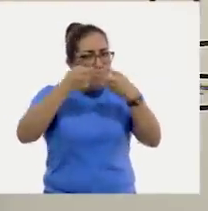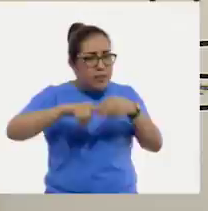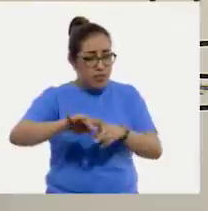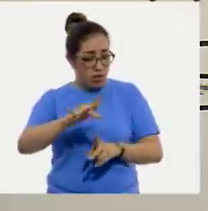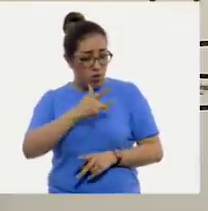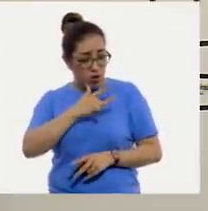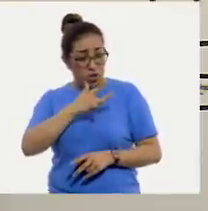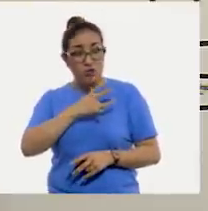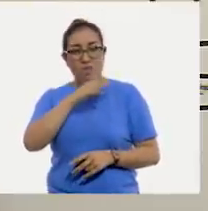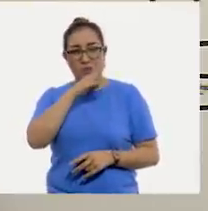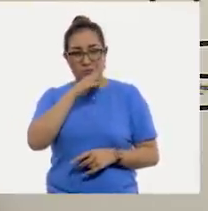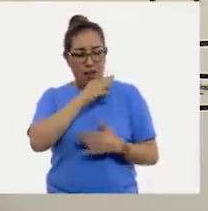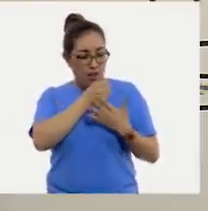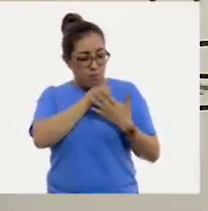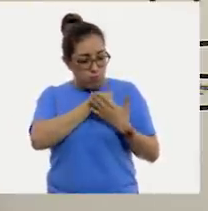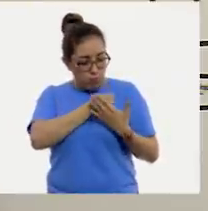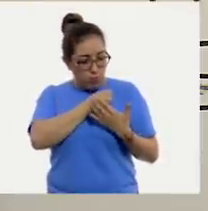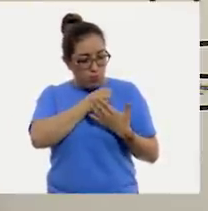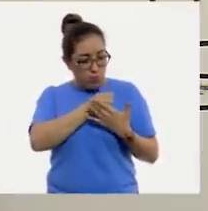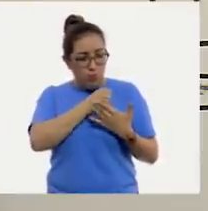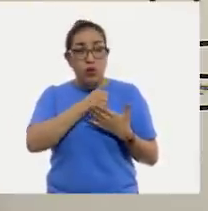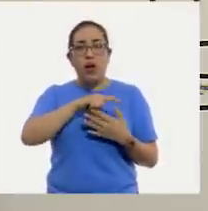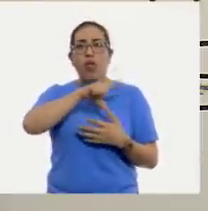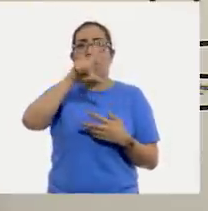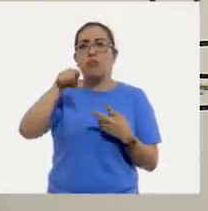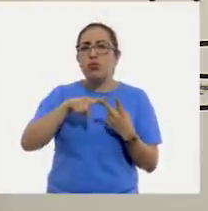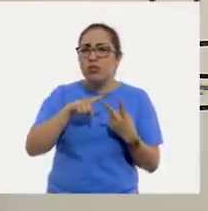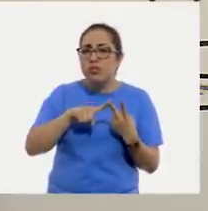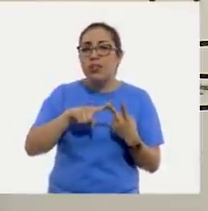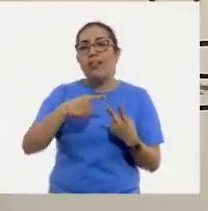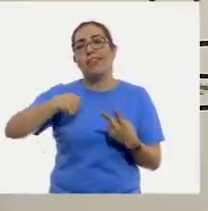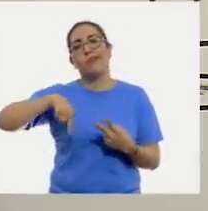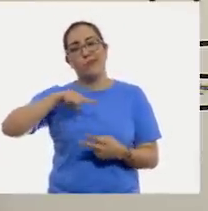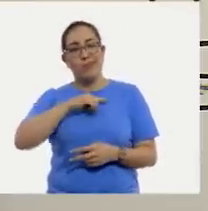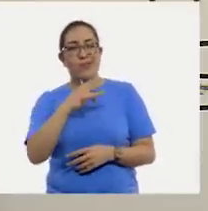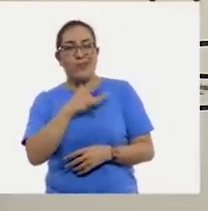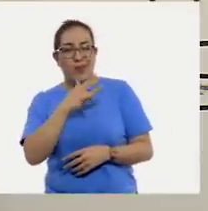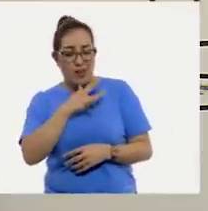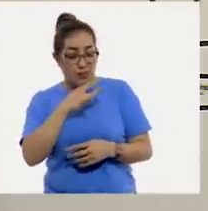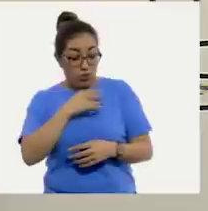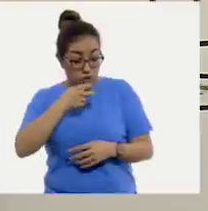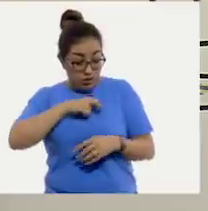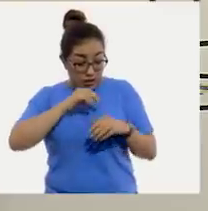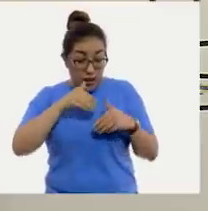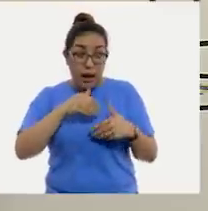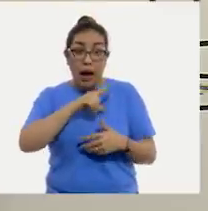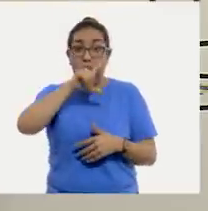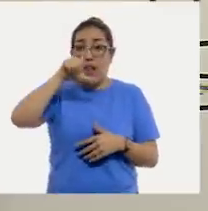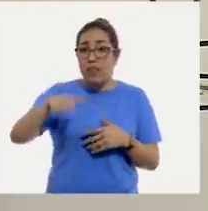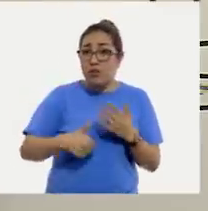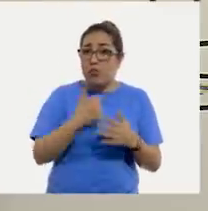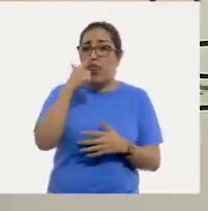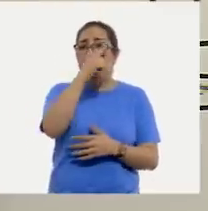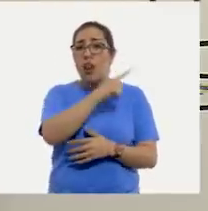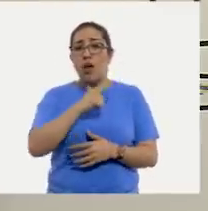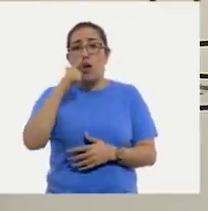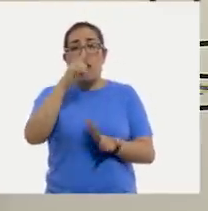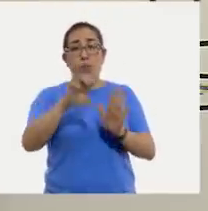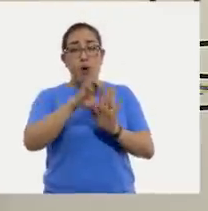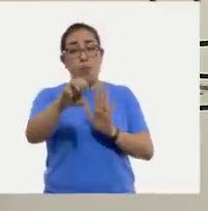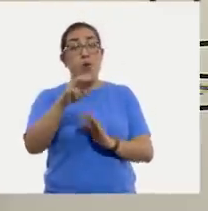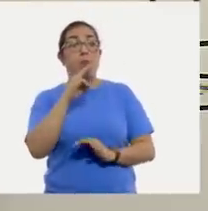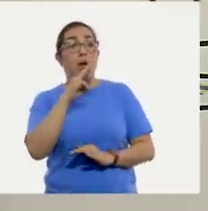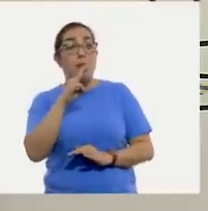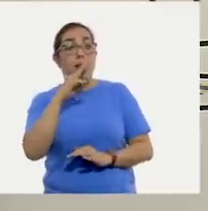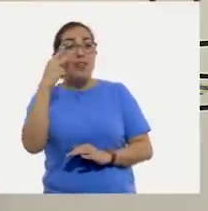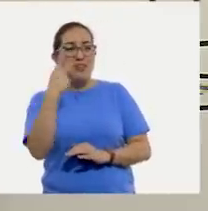el de nuestra mamá y después oímos el nuestro, y la música es por eso el lenguaje más universal, porque después oímos las melodías que nos canta nuestra